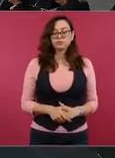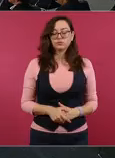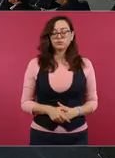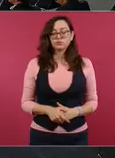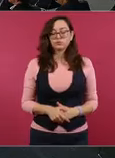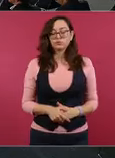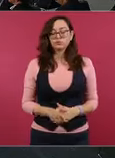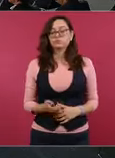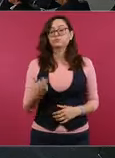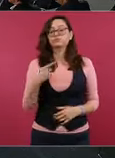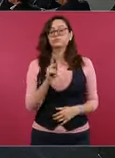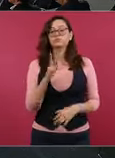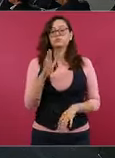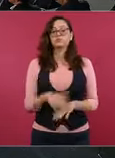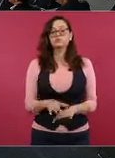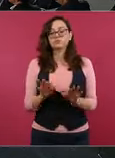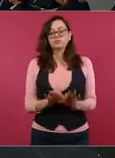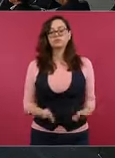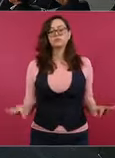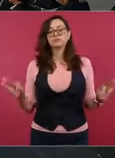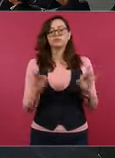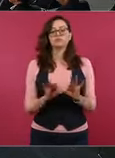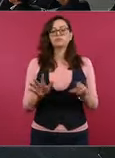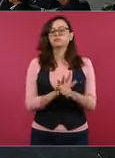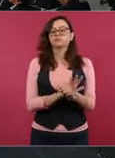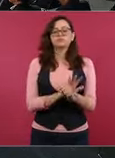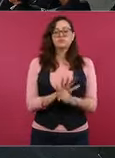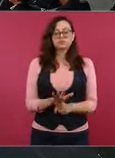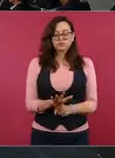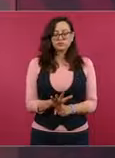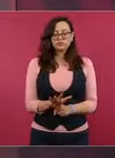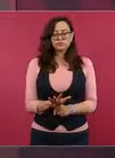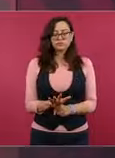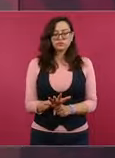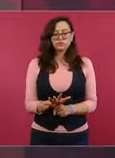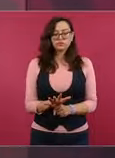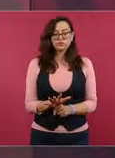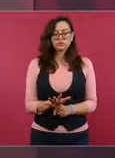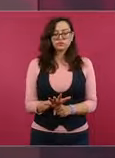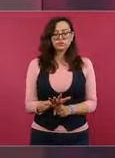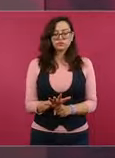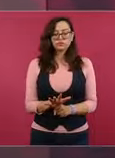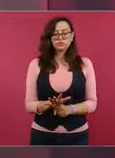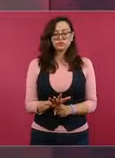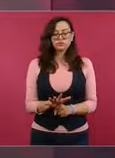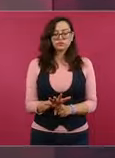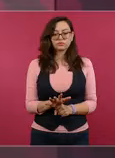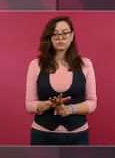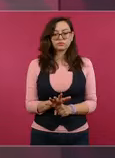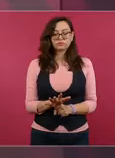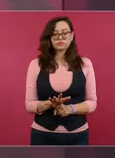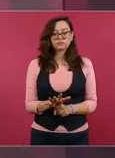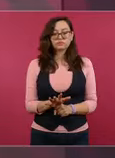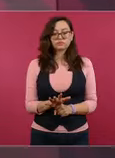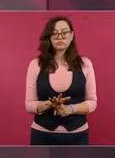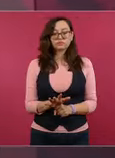lo importante es que se aprenda,